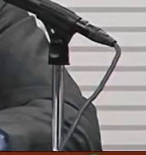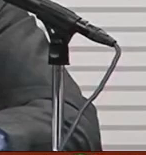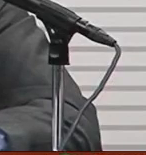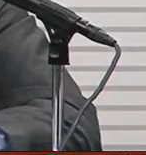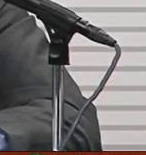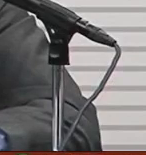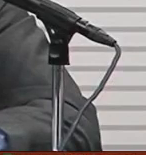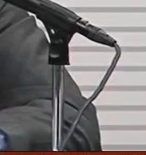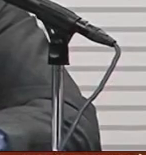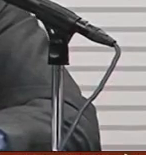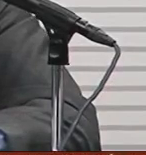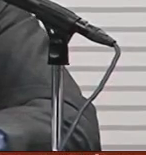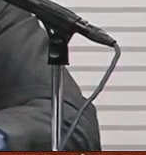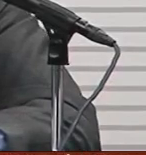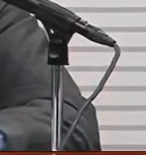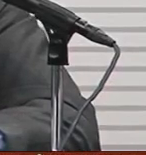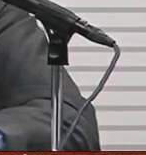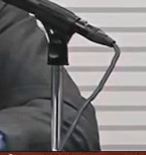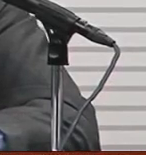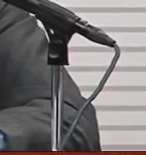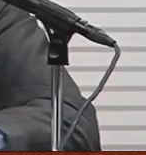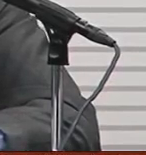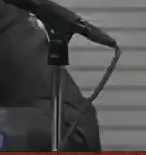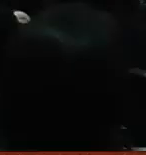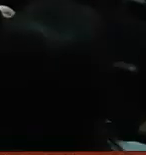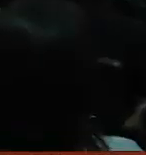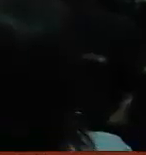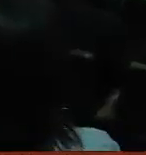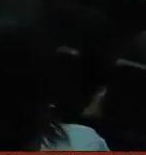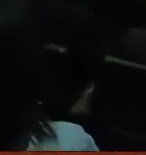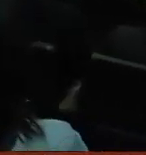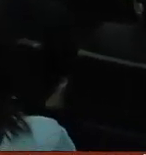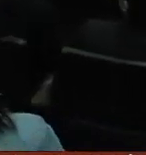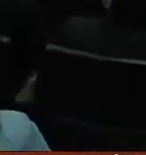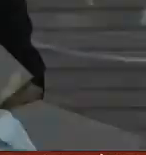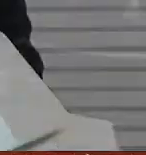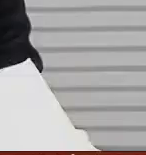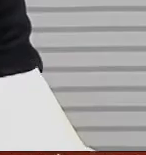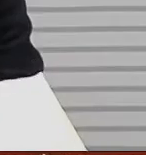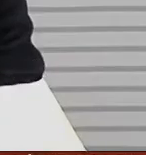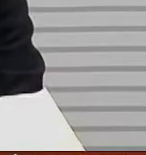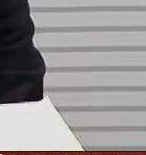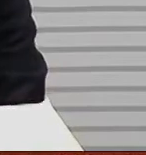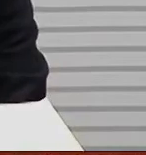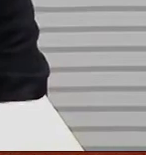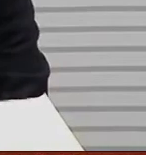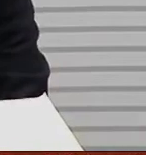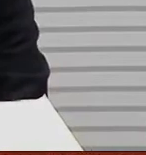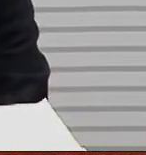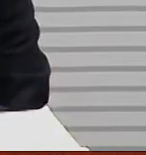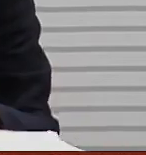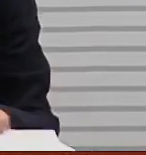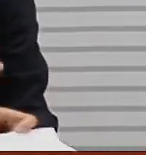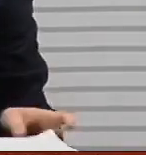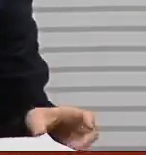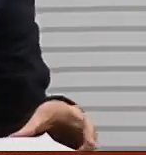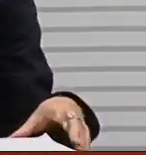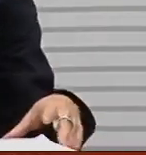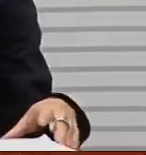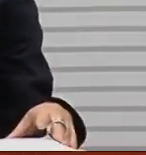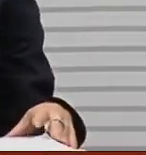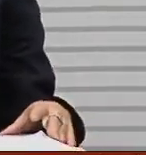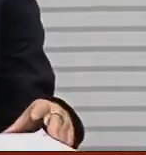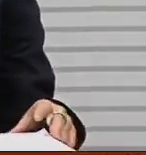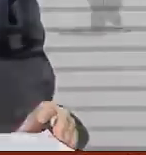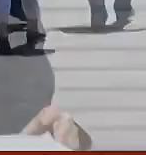proteger los derechos humanos de los grupos sociales vulnerables. Alexandra Haas, presidenta del CONAPRED, lamentó que la discriminación